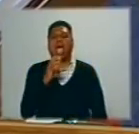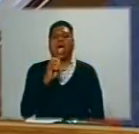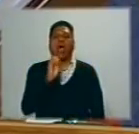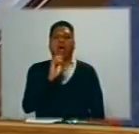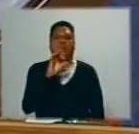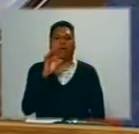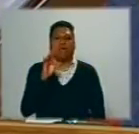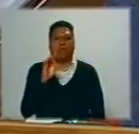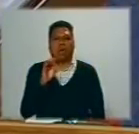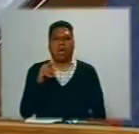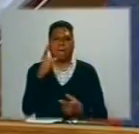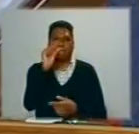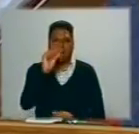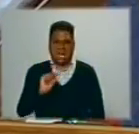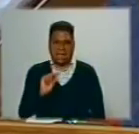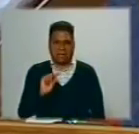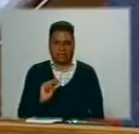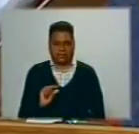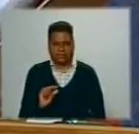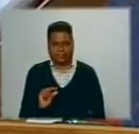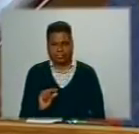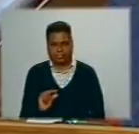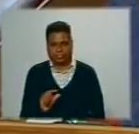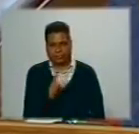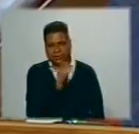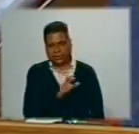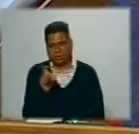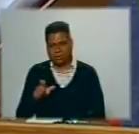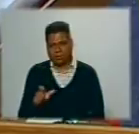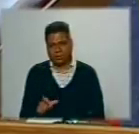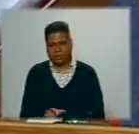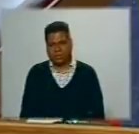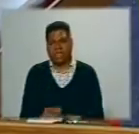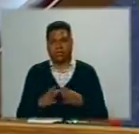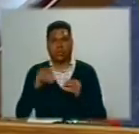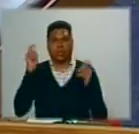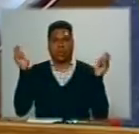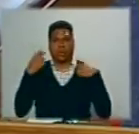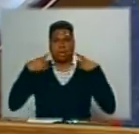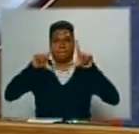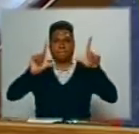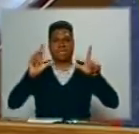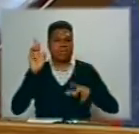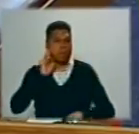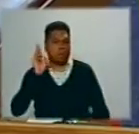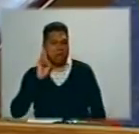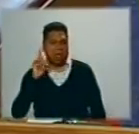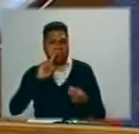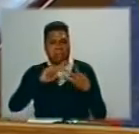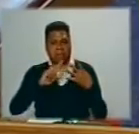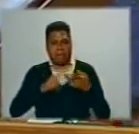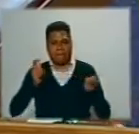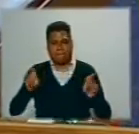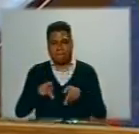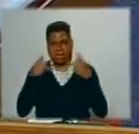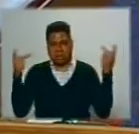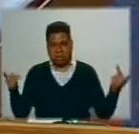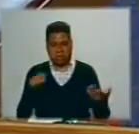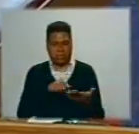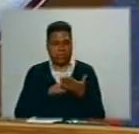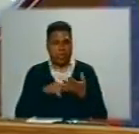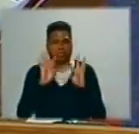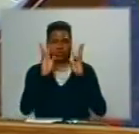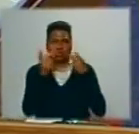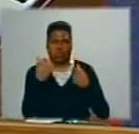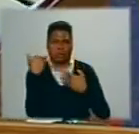precisa a la persona a través de cualquier medio las cantidades en existencia, el número de máximo